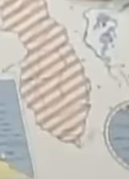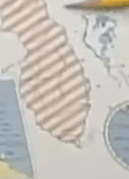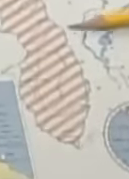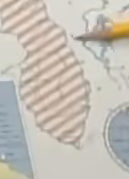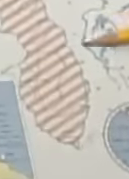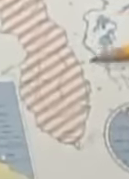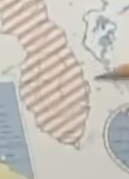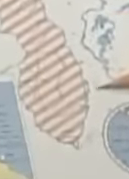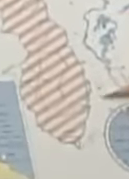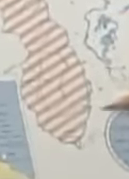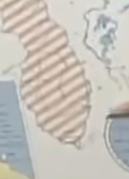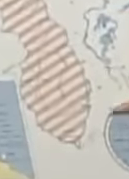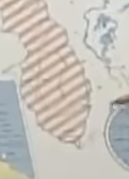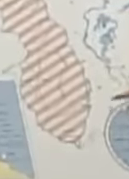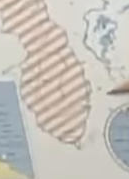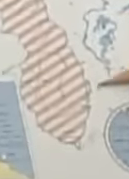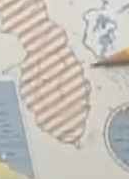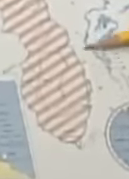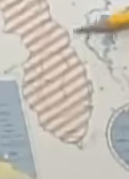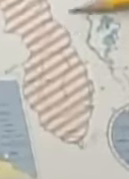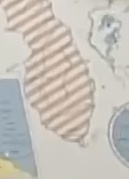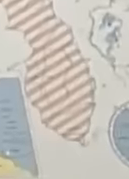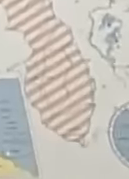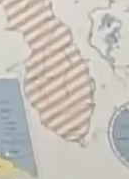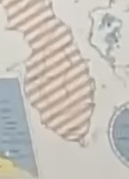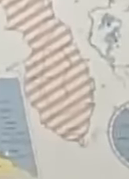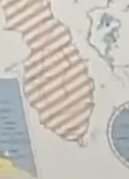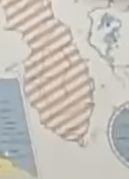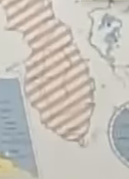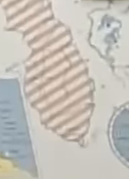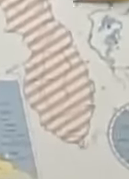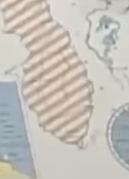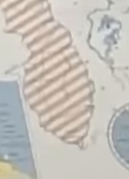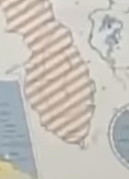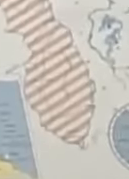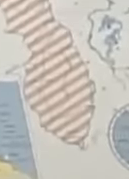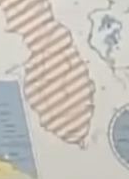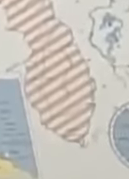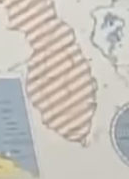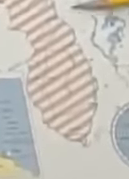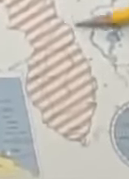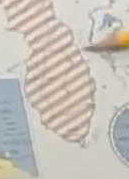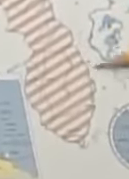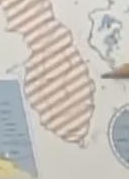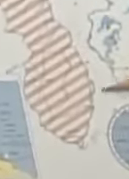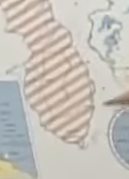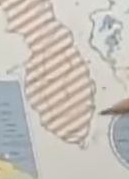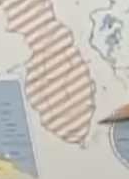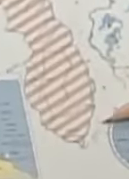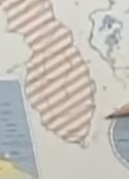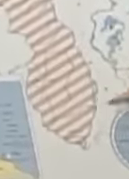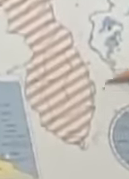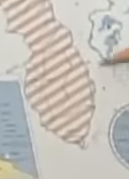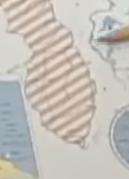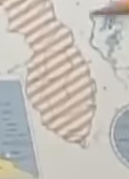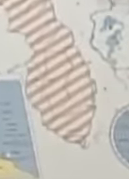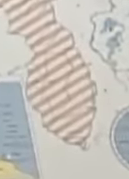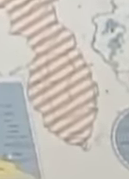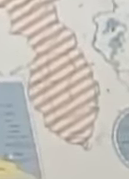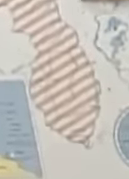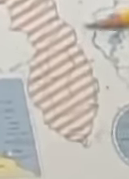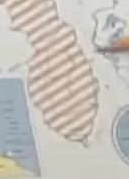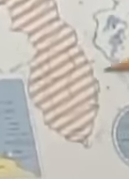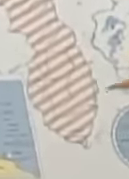Y este es el estado de Guyana, que reconoce como independiente. Aquí hoy por hoy viven 750